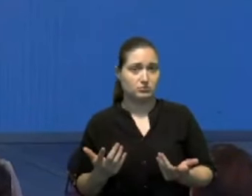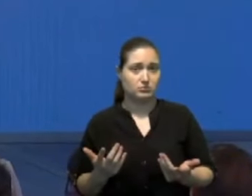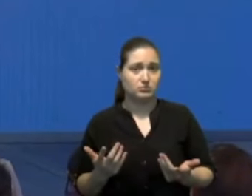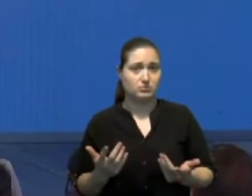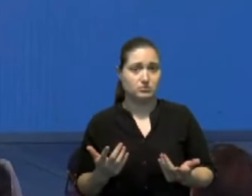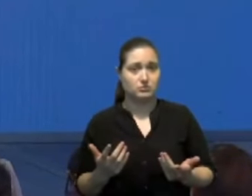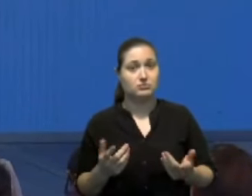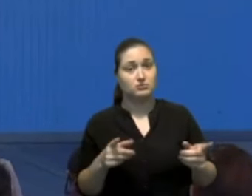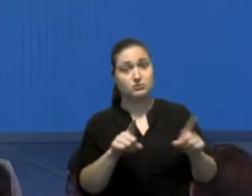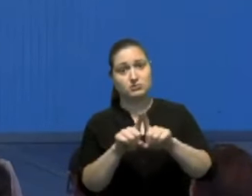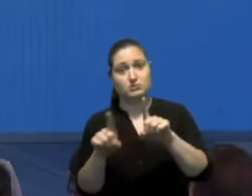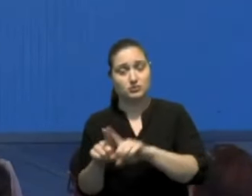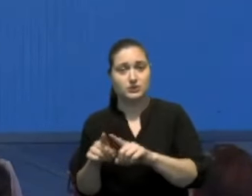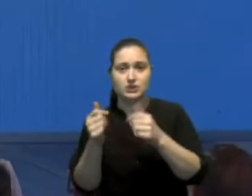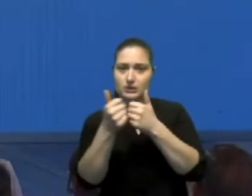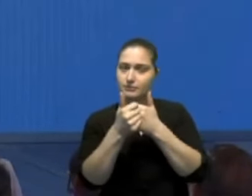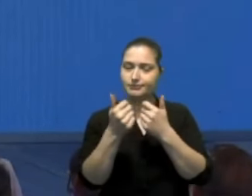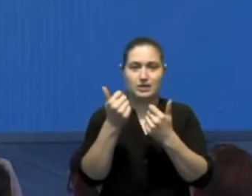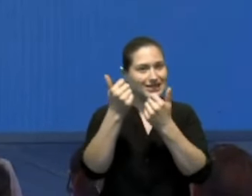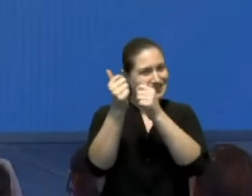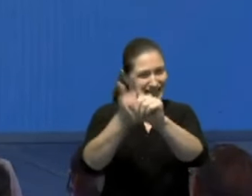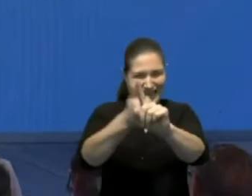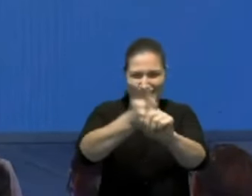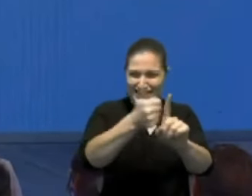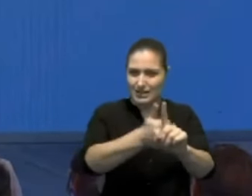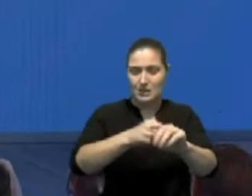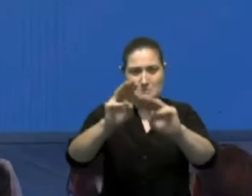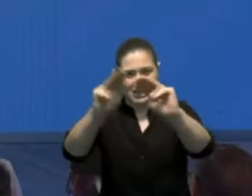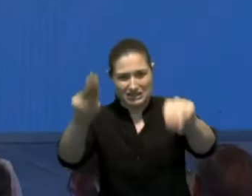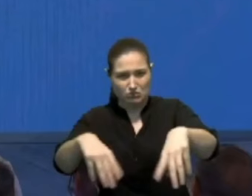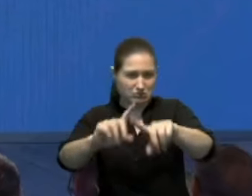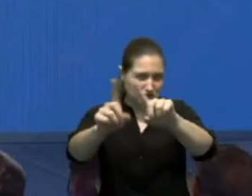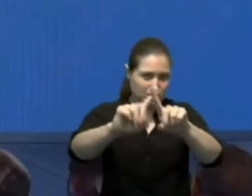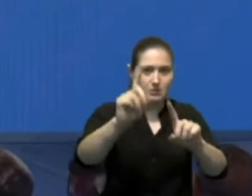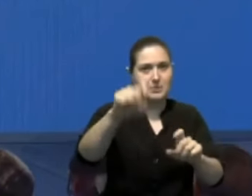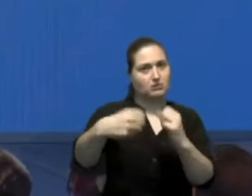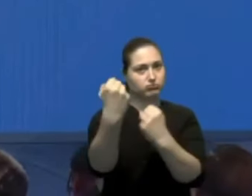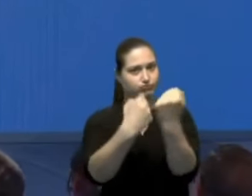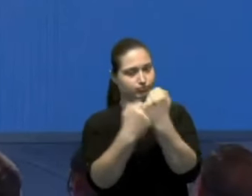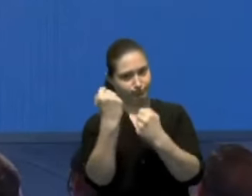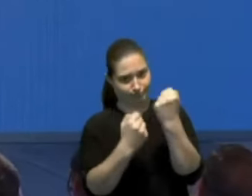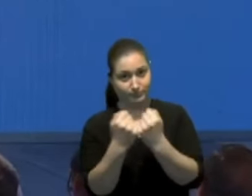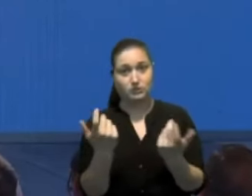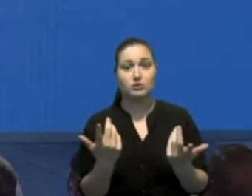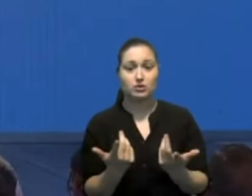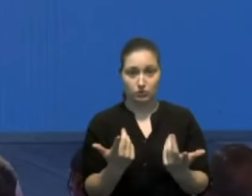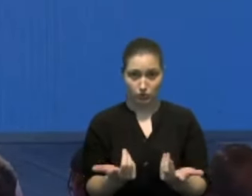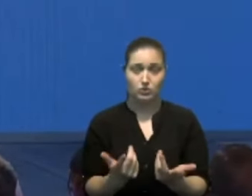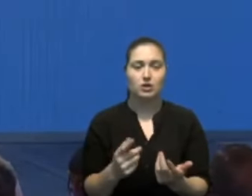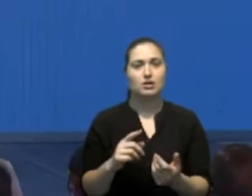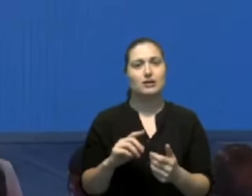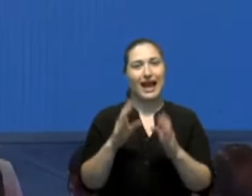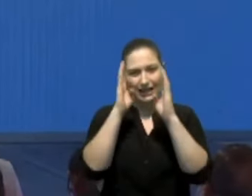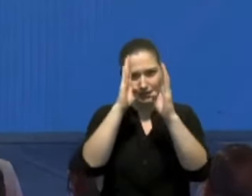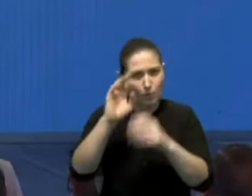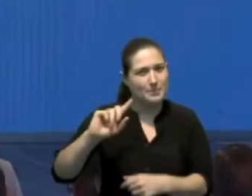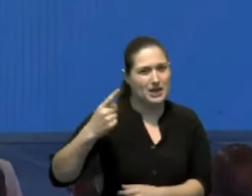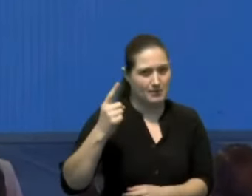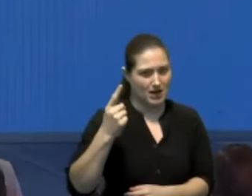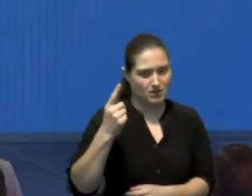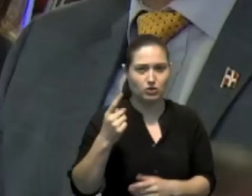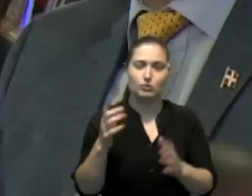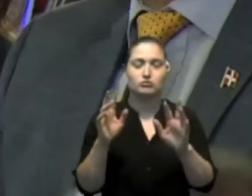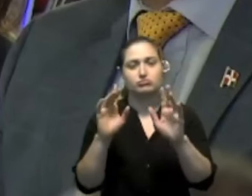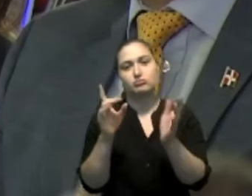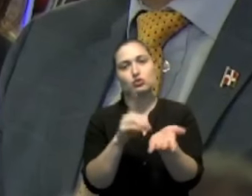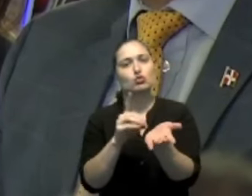eh mayor aporte de cada sector eh Y en el caso de la atención primaria nosotros teníamos preparado una